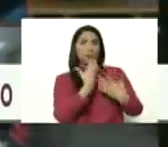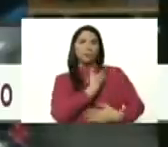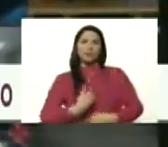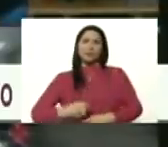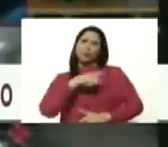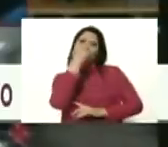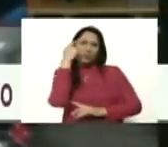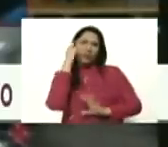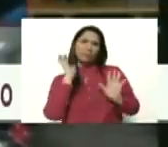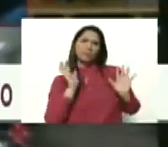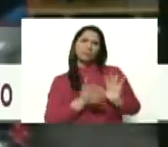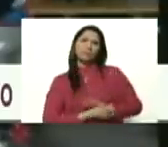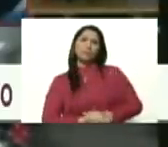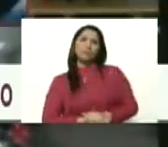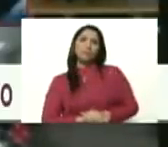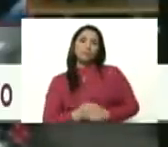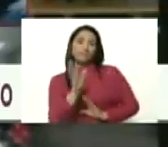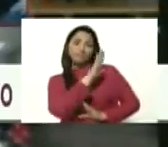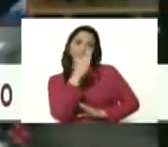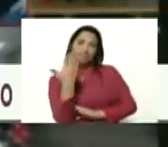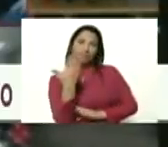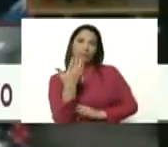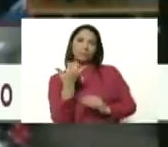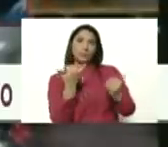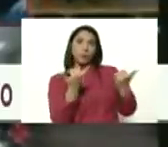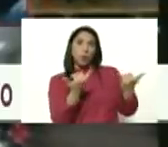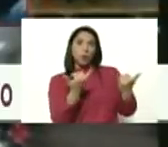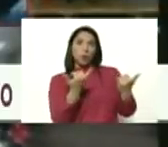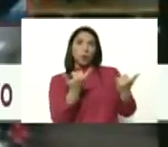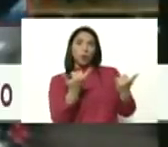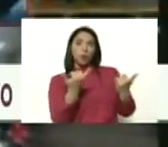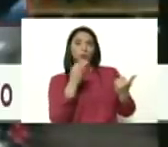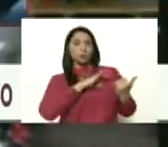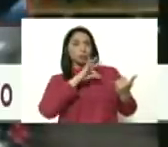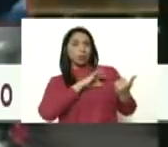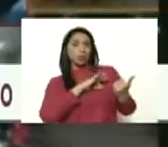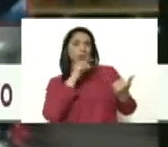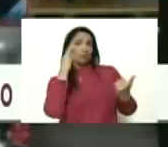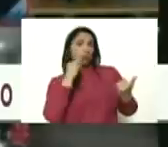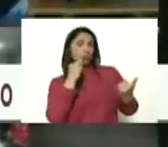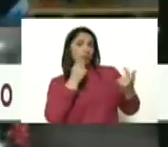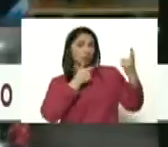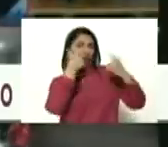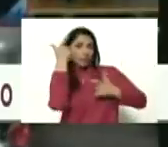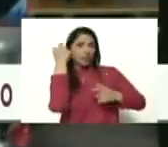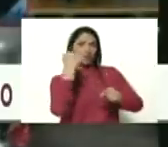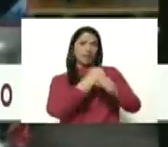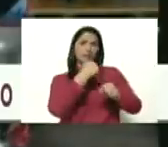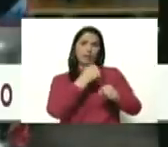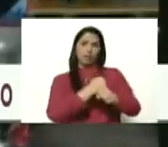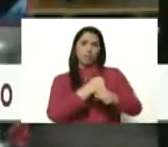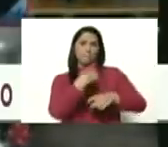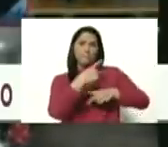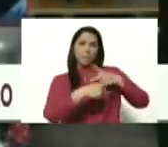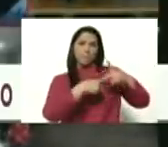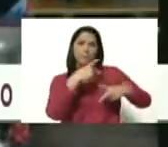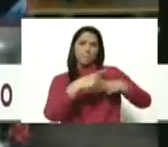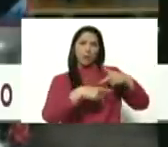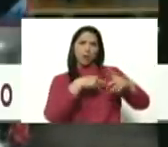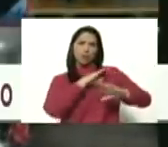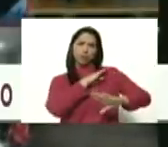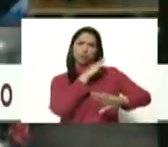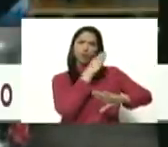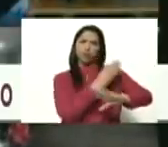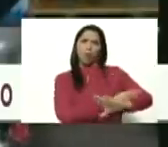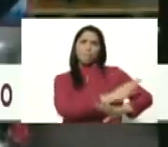sabe que en medio de esta revolución bolivariana socialista chavista, el proceso de empoderamiento de la